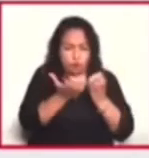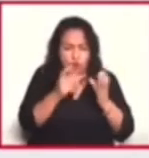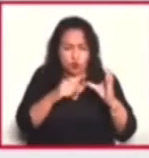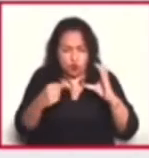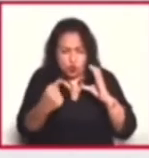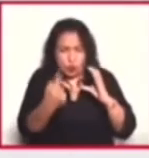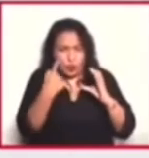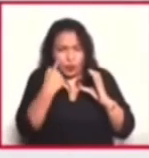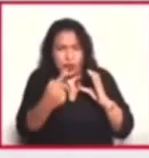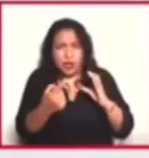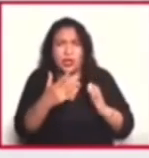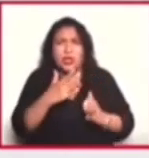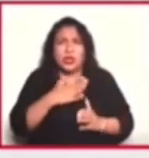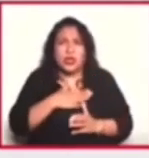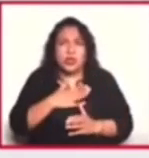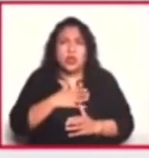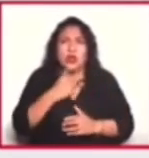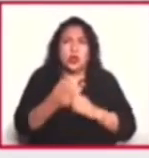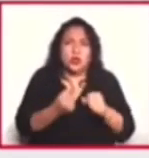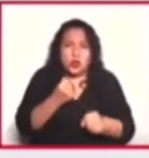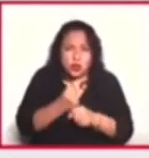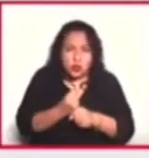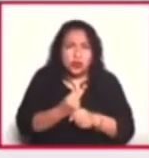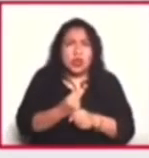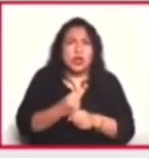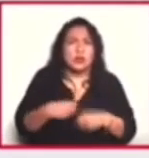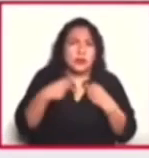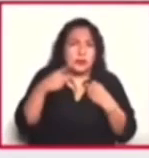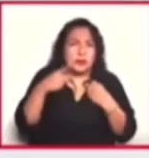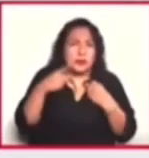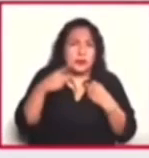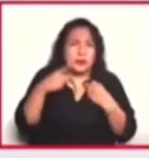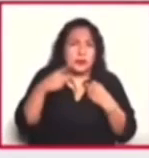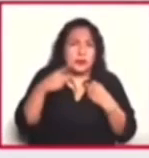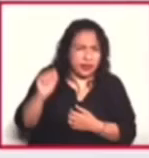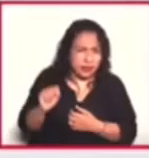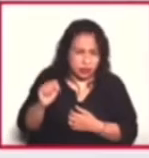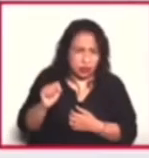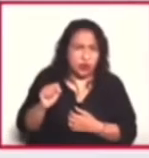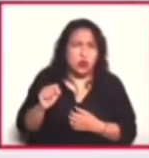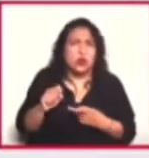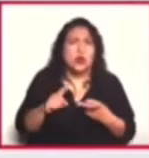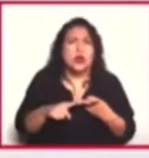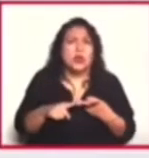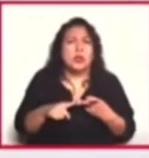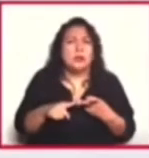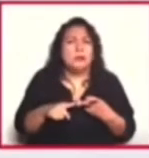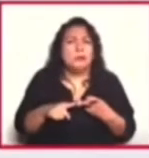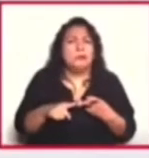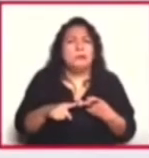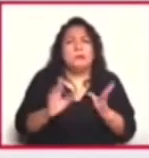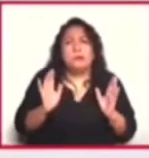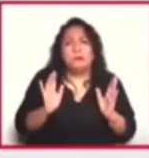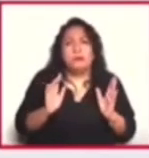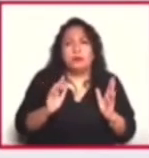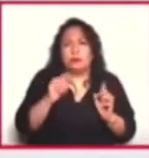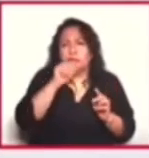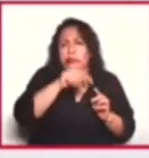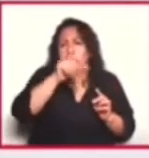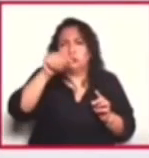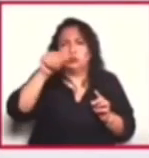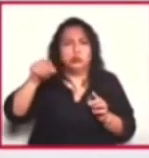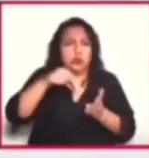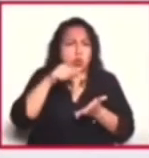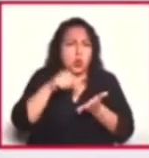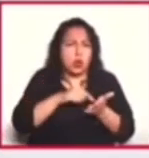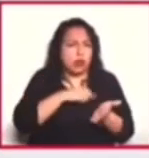hace 2 años estuve en Corea del Sur, estuve en la India, en todo lado. Yo acredito